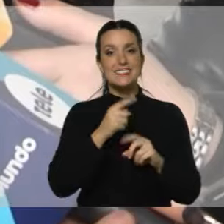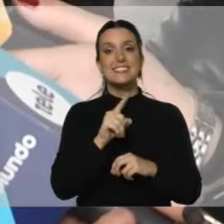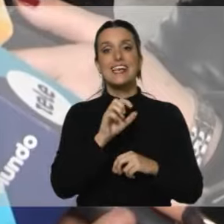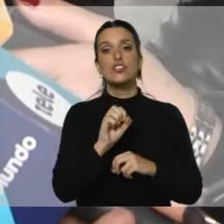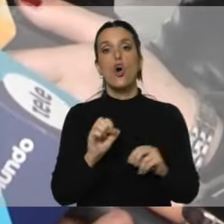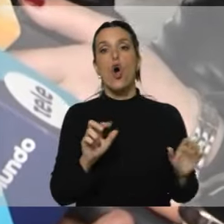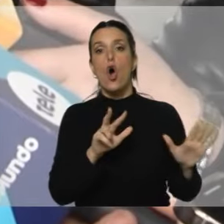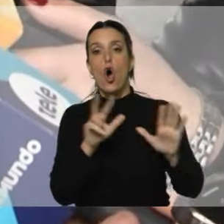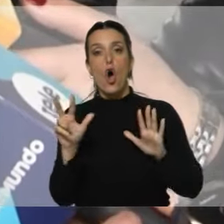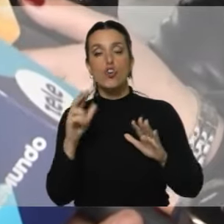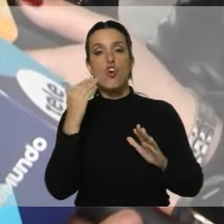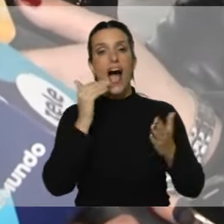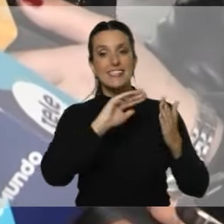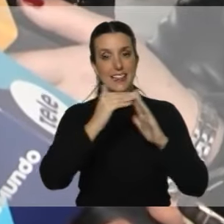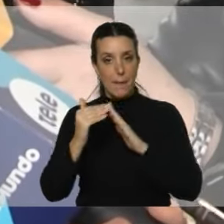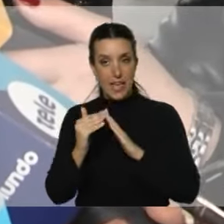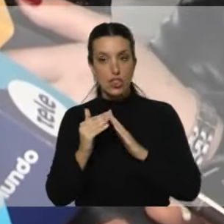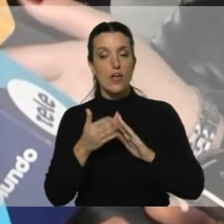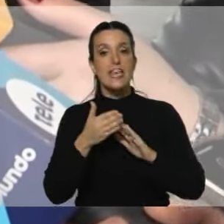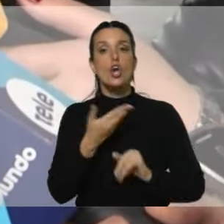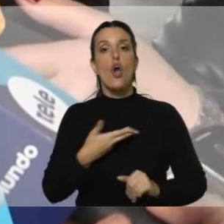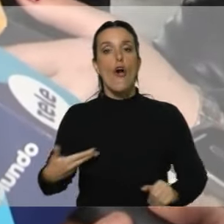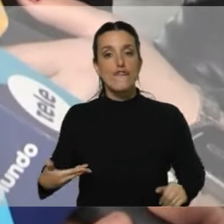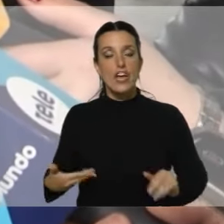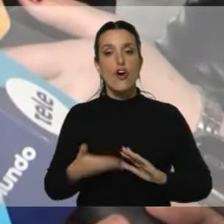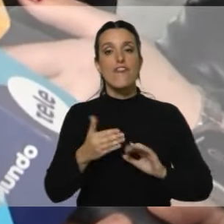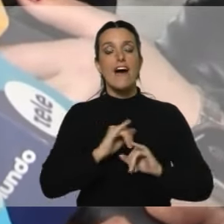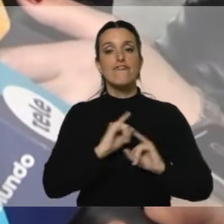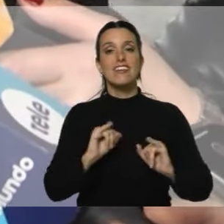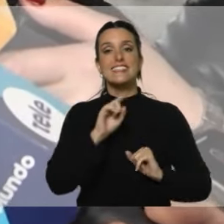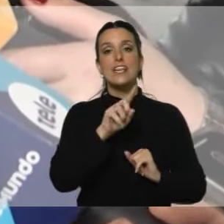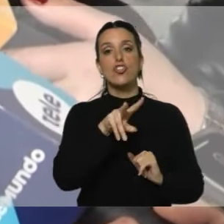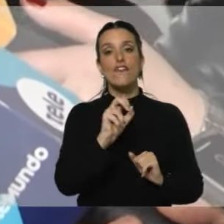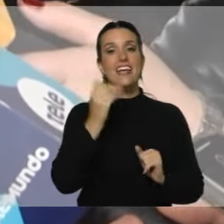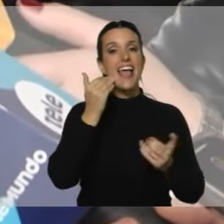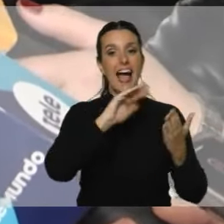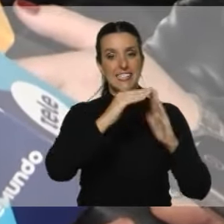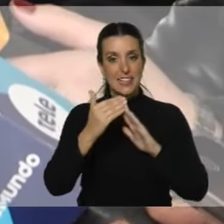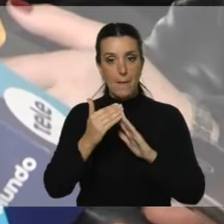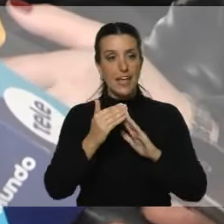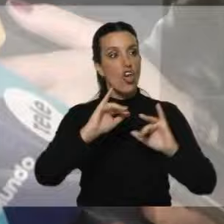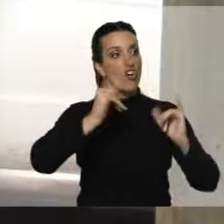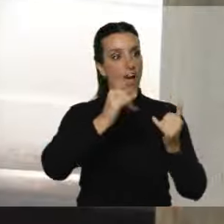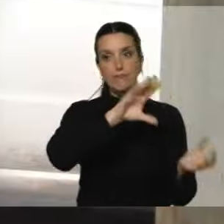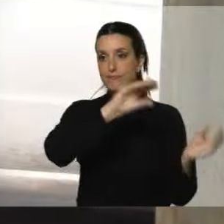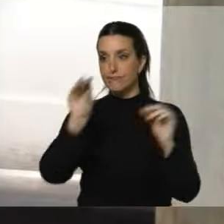108 asentamientos y terminaremos este gobierno con 120 asentamientos intervenidos.